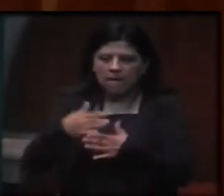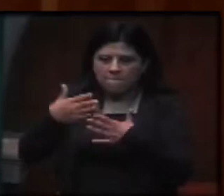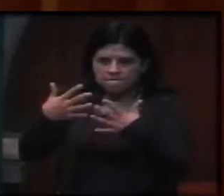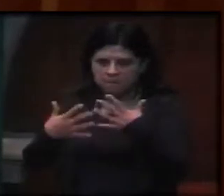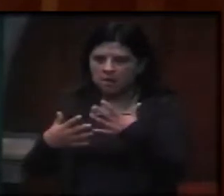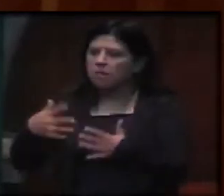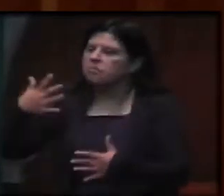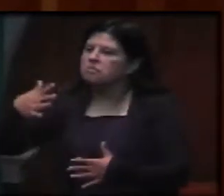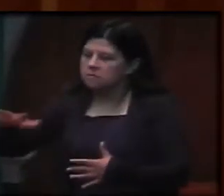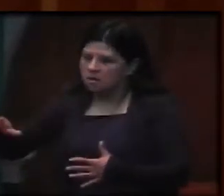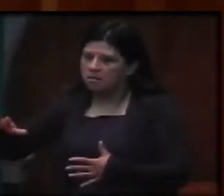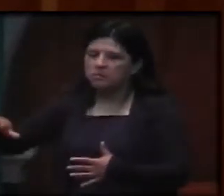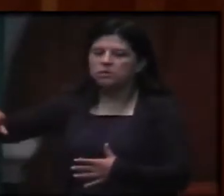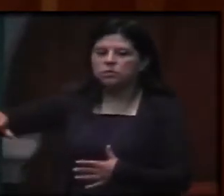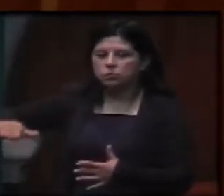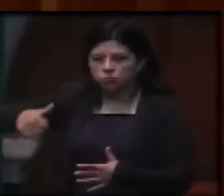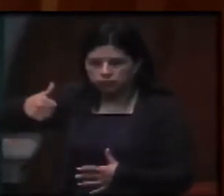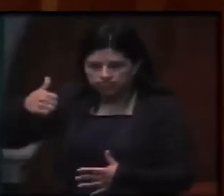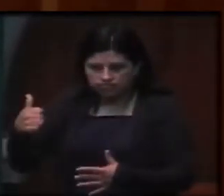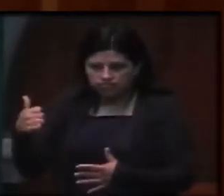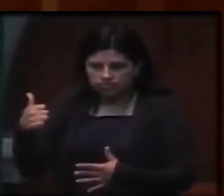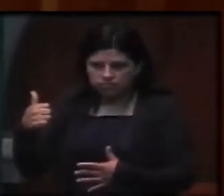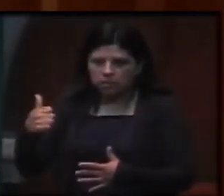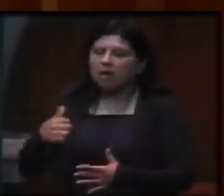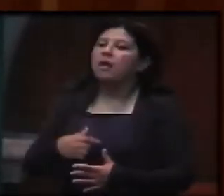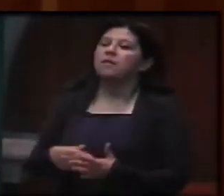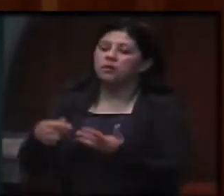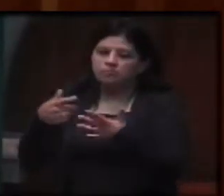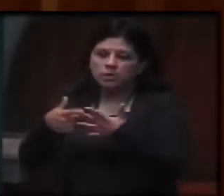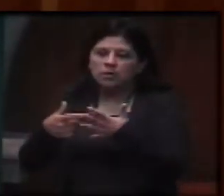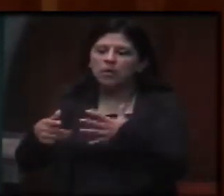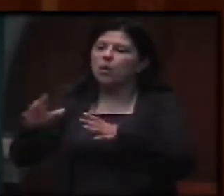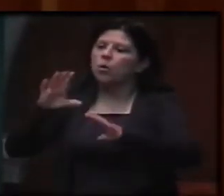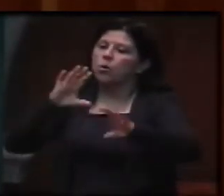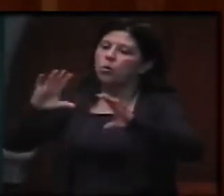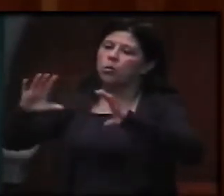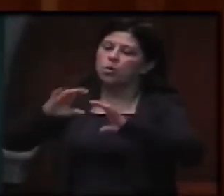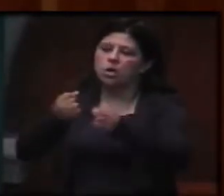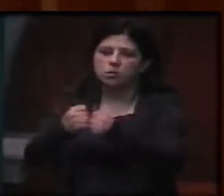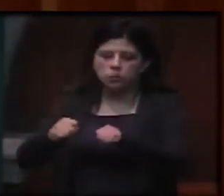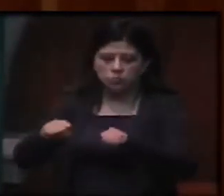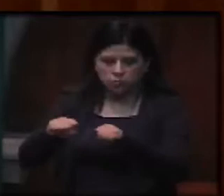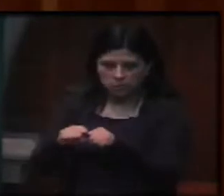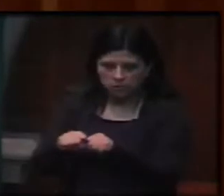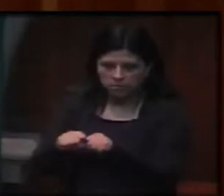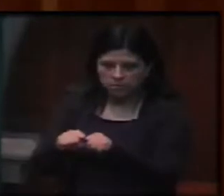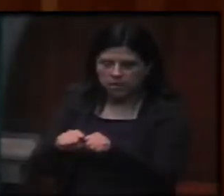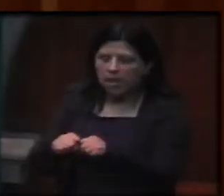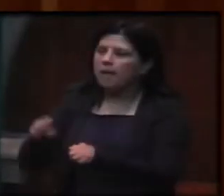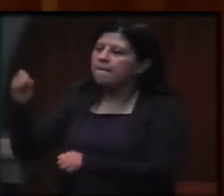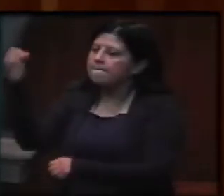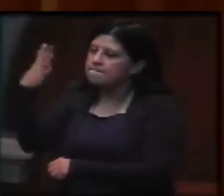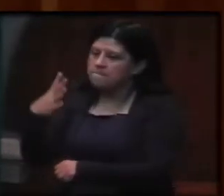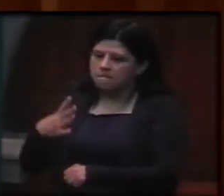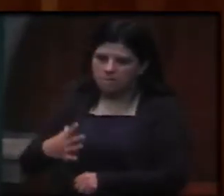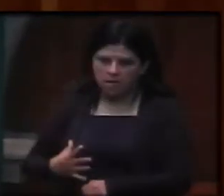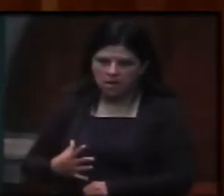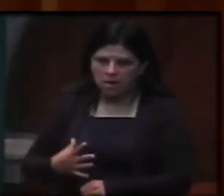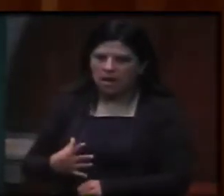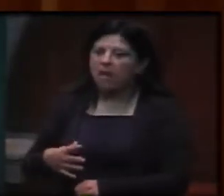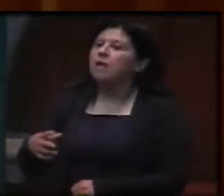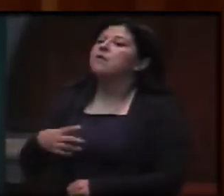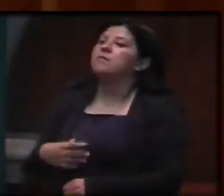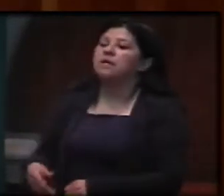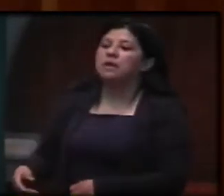artículo 11 del Reglamento de Comunicación Social e Imagen Institucional del Poder Legislativo del Estado